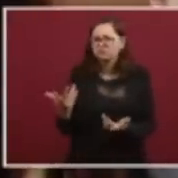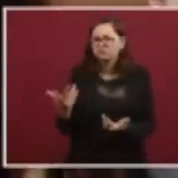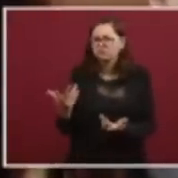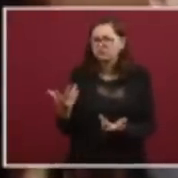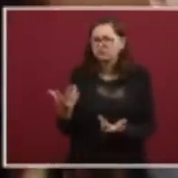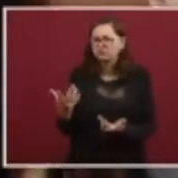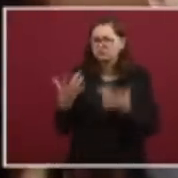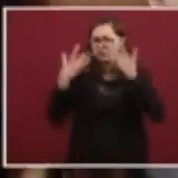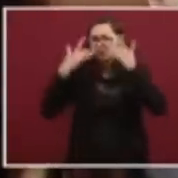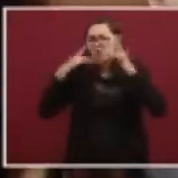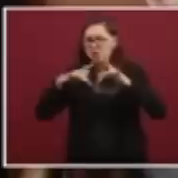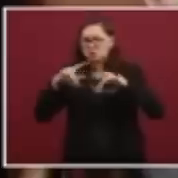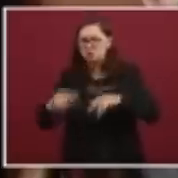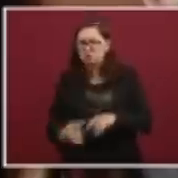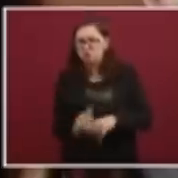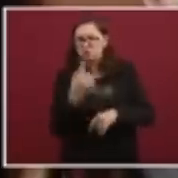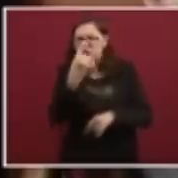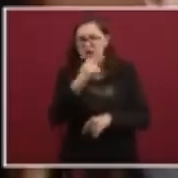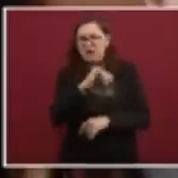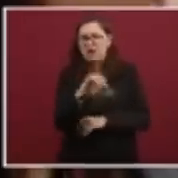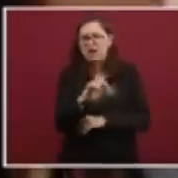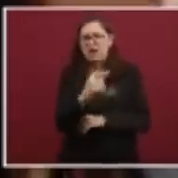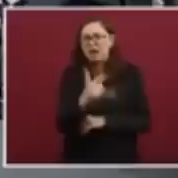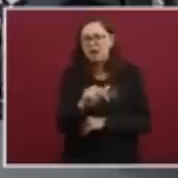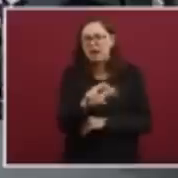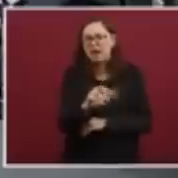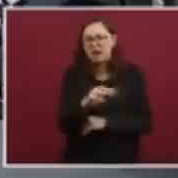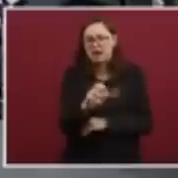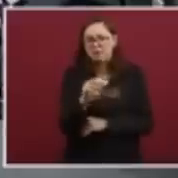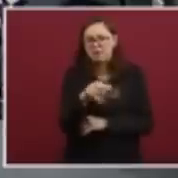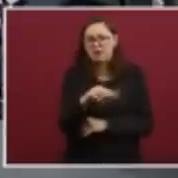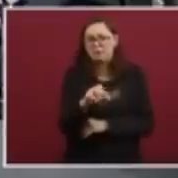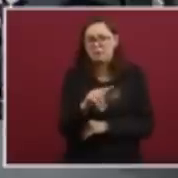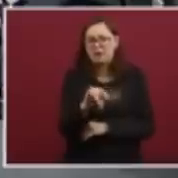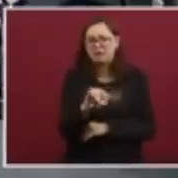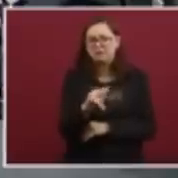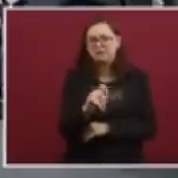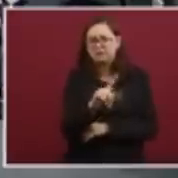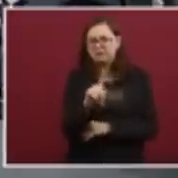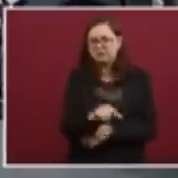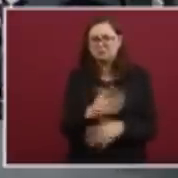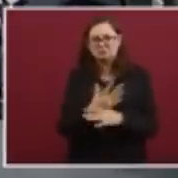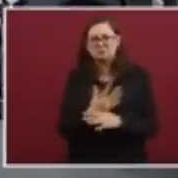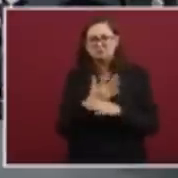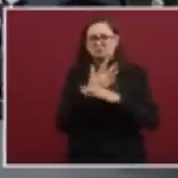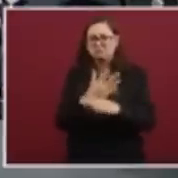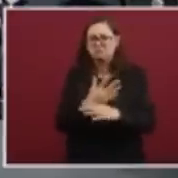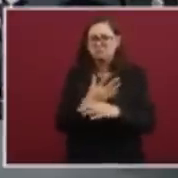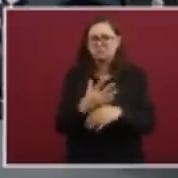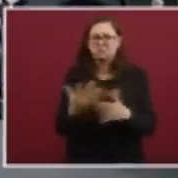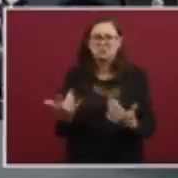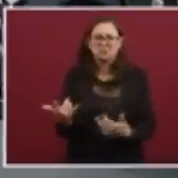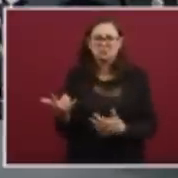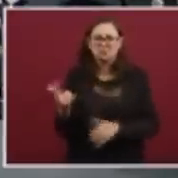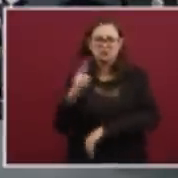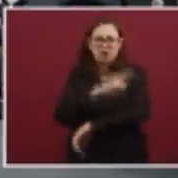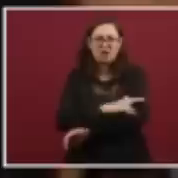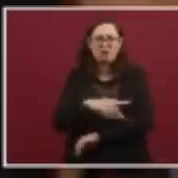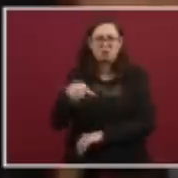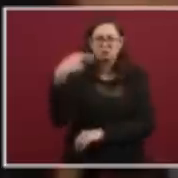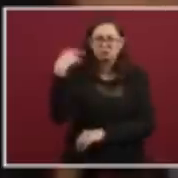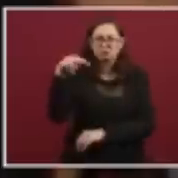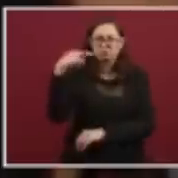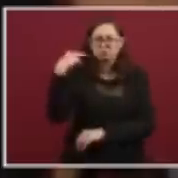había recibido por parte de Germán Martínez, y usted cierra la entrevista ahí en plataforma en el aeropuerto de Veracruz